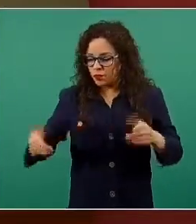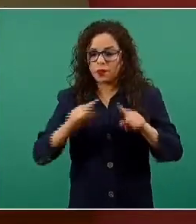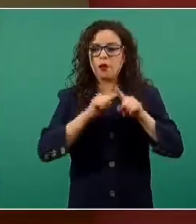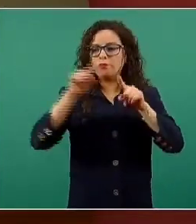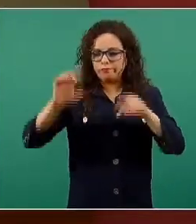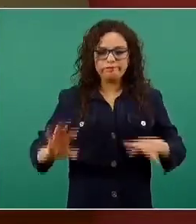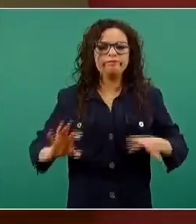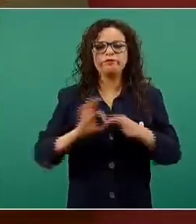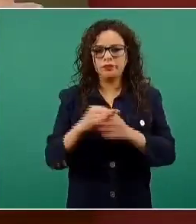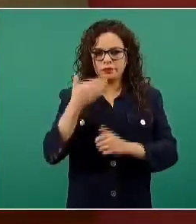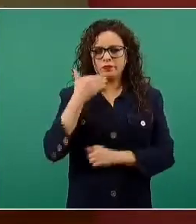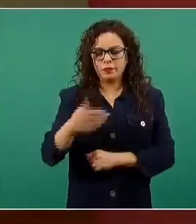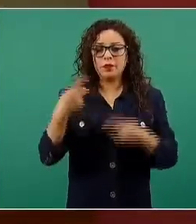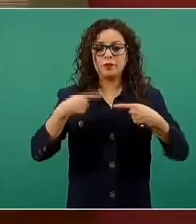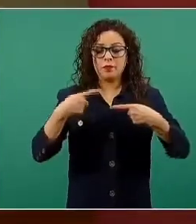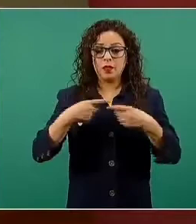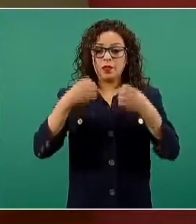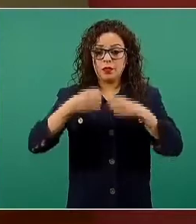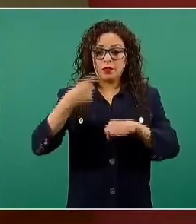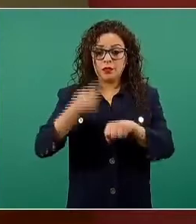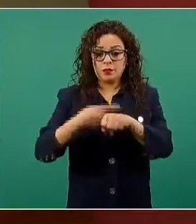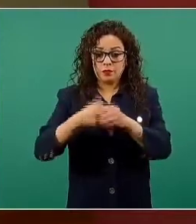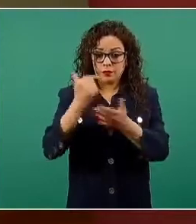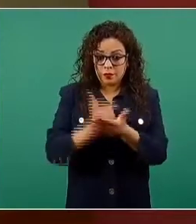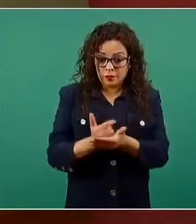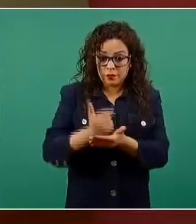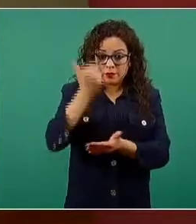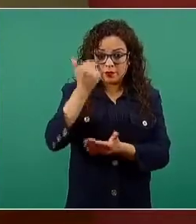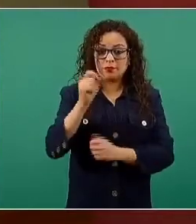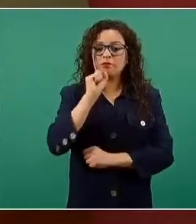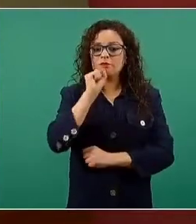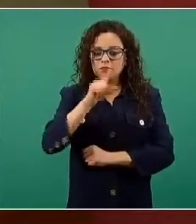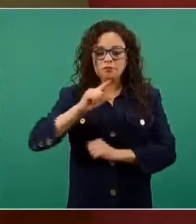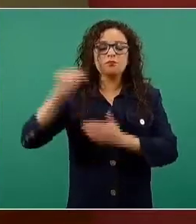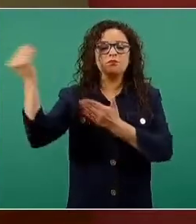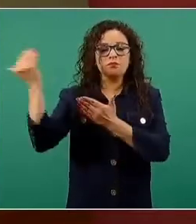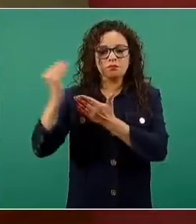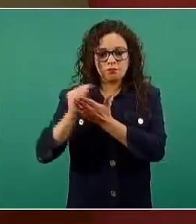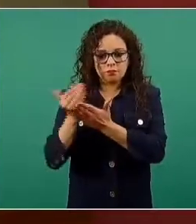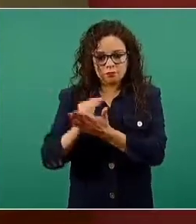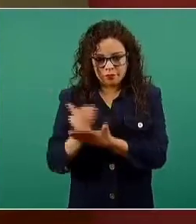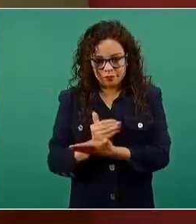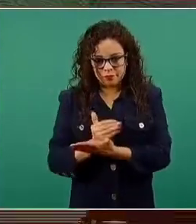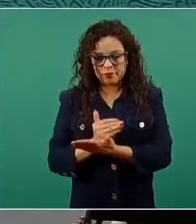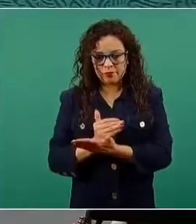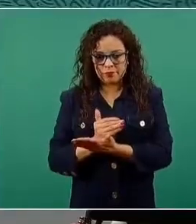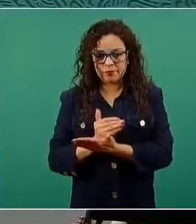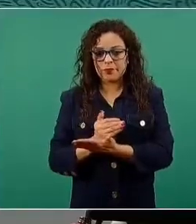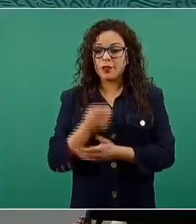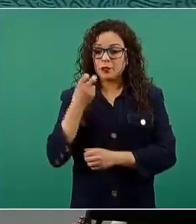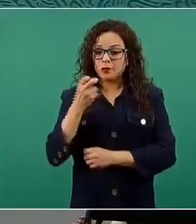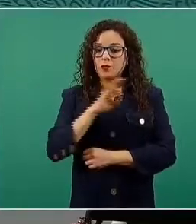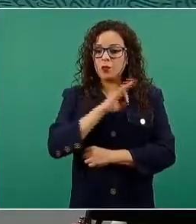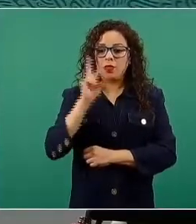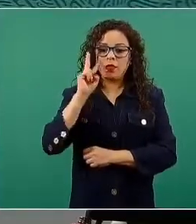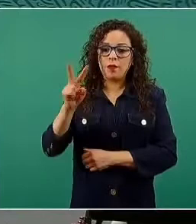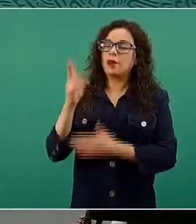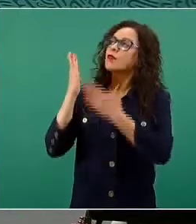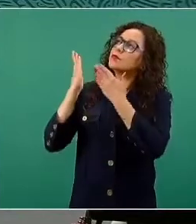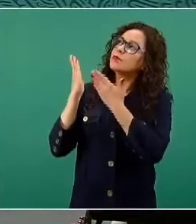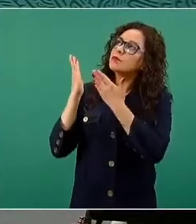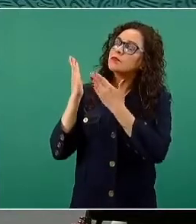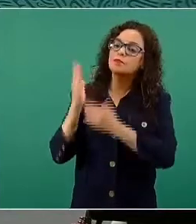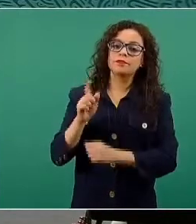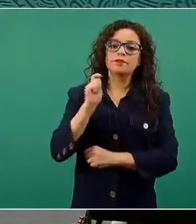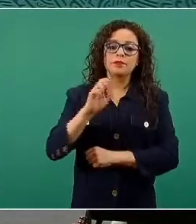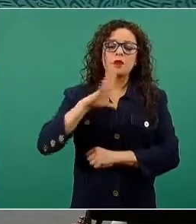están desarrollando COVID grave, COVID crítico, también han disminuido de manera importante y por eso vemos una